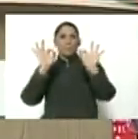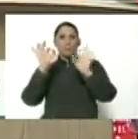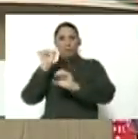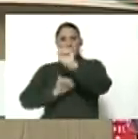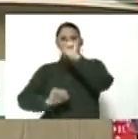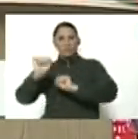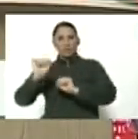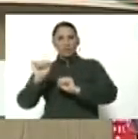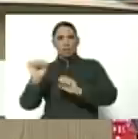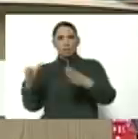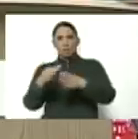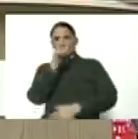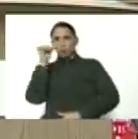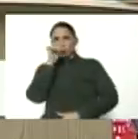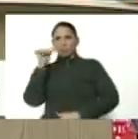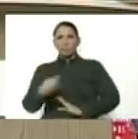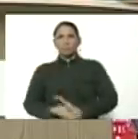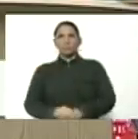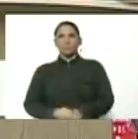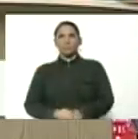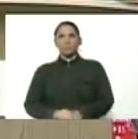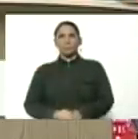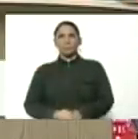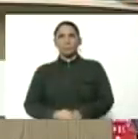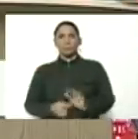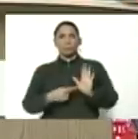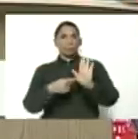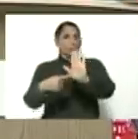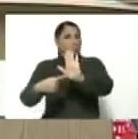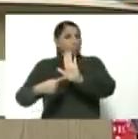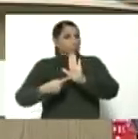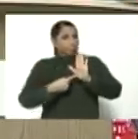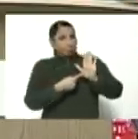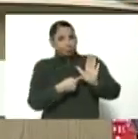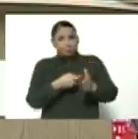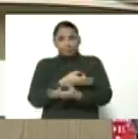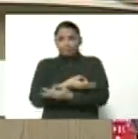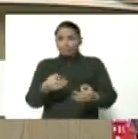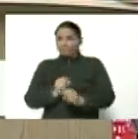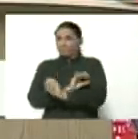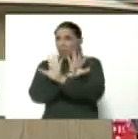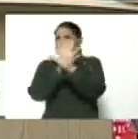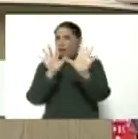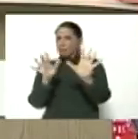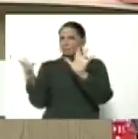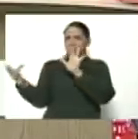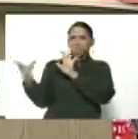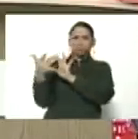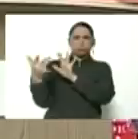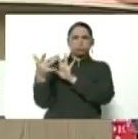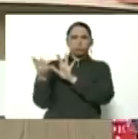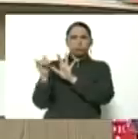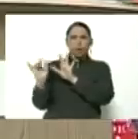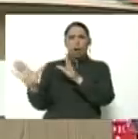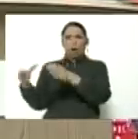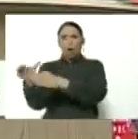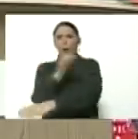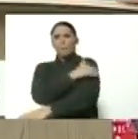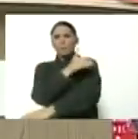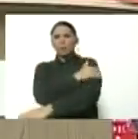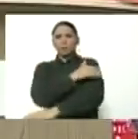defender narcotraficantes. Queda ya perfectamente clara la relación entre la derecha de Juan